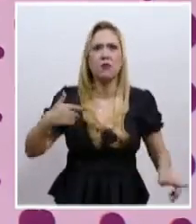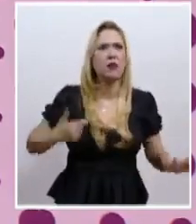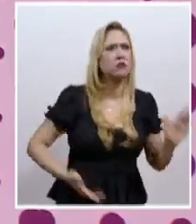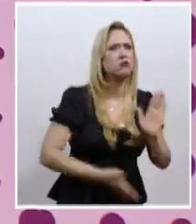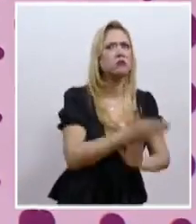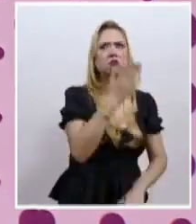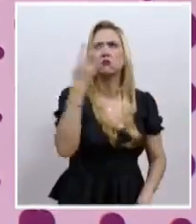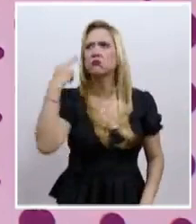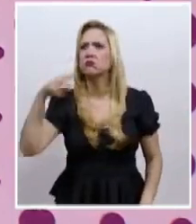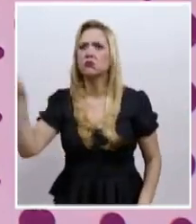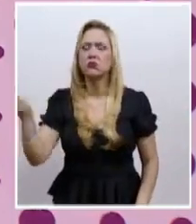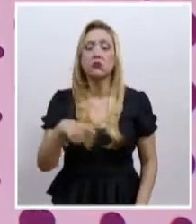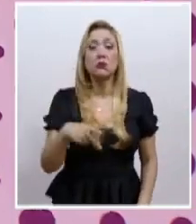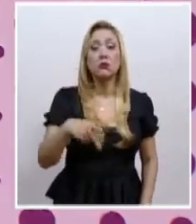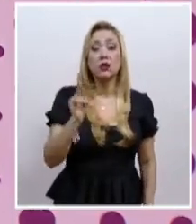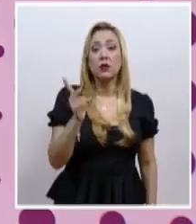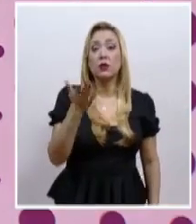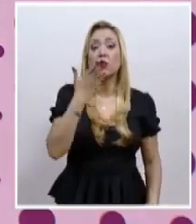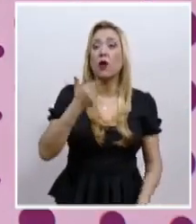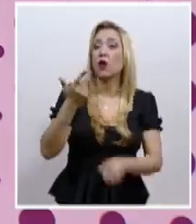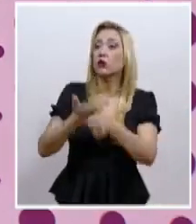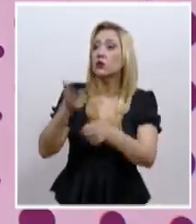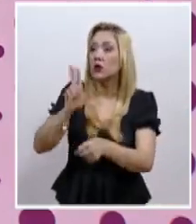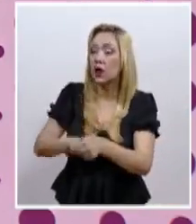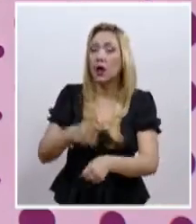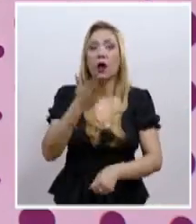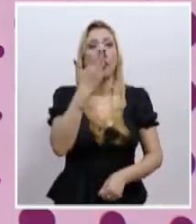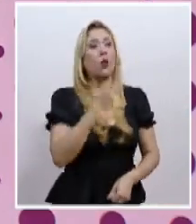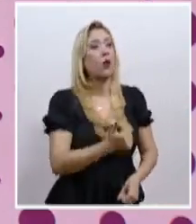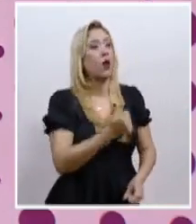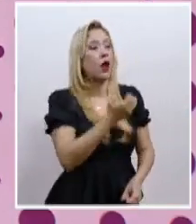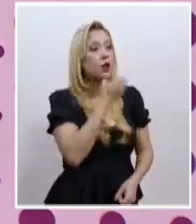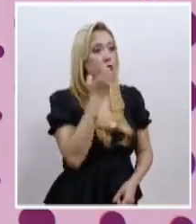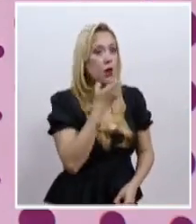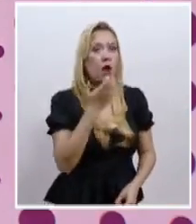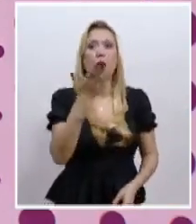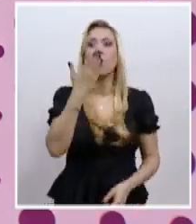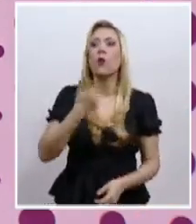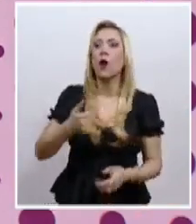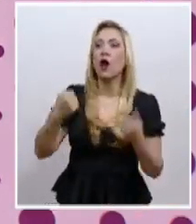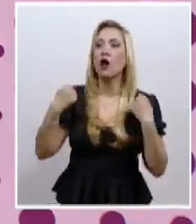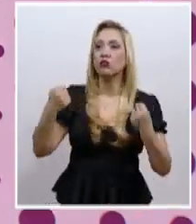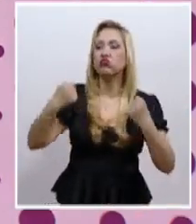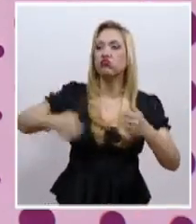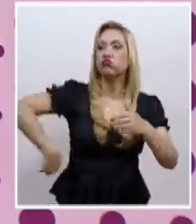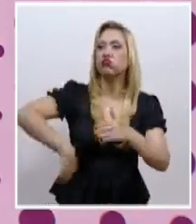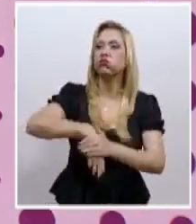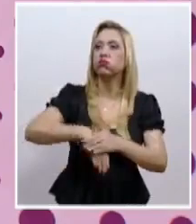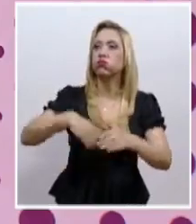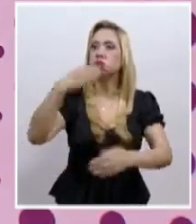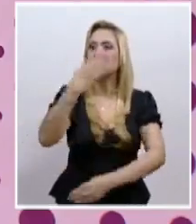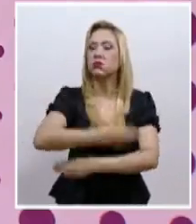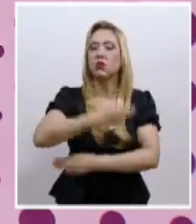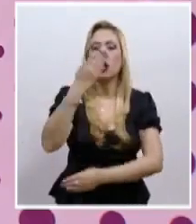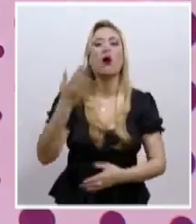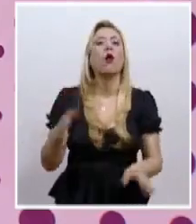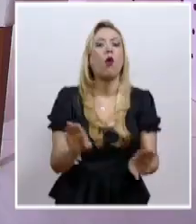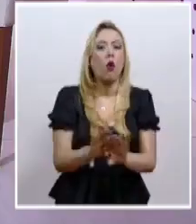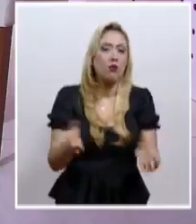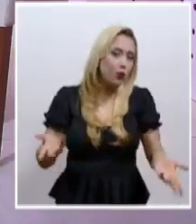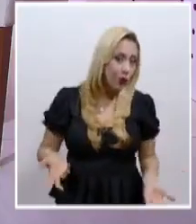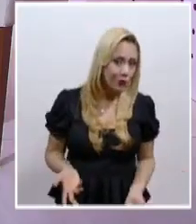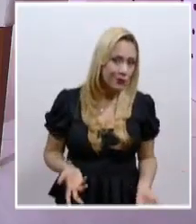si no tenemos una red de hospitales o de escuelas o de carreteras, difícilmente podríamos hacer realidad esos